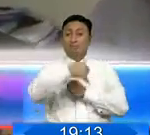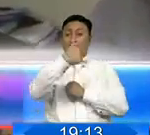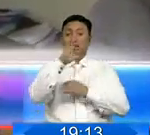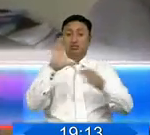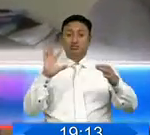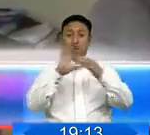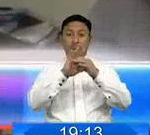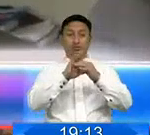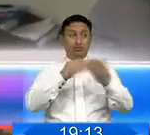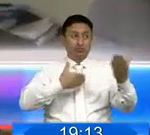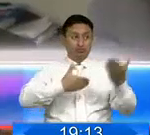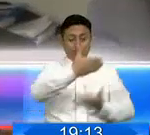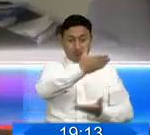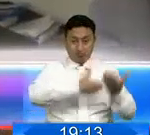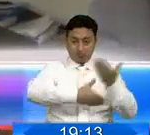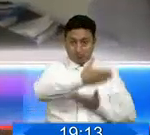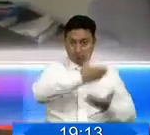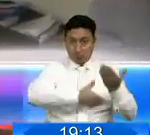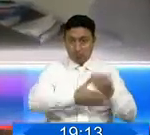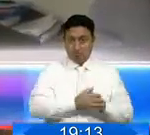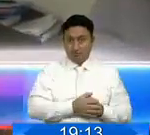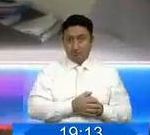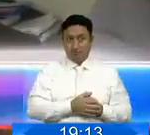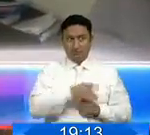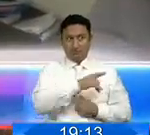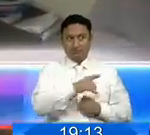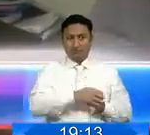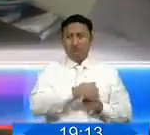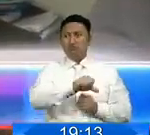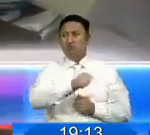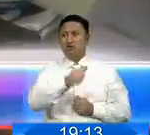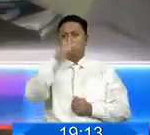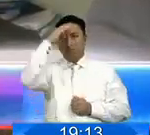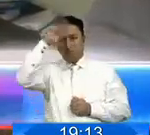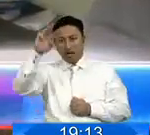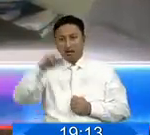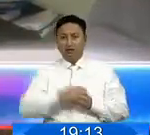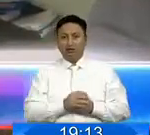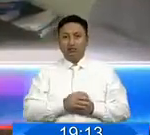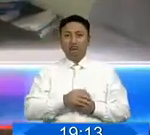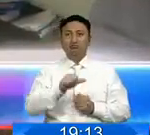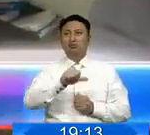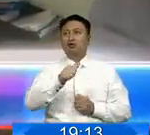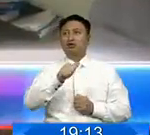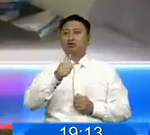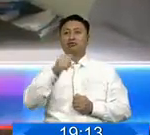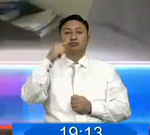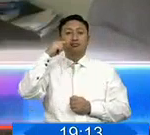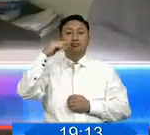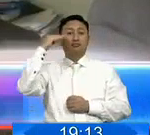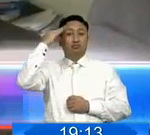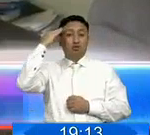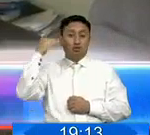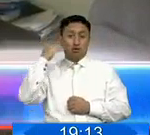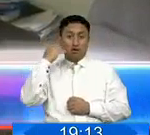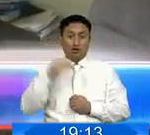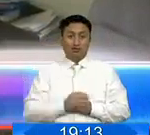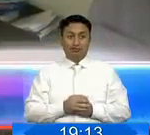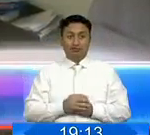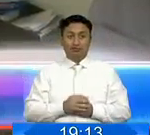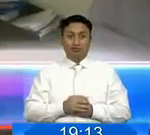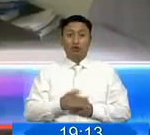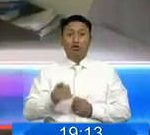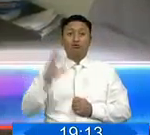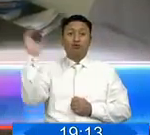le conviene tener un acuerdo comercial. Mucho más que con México, mucho más que Corea o que el